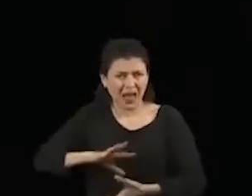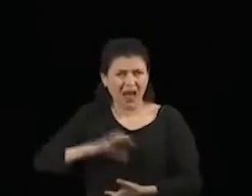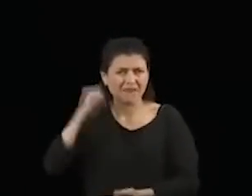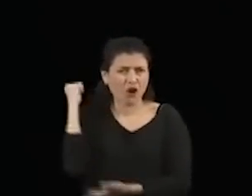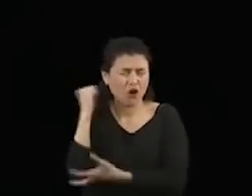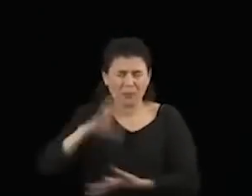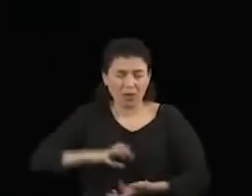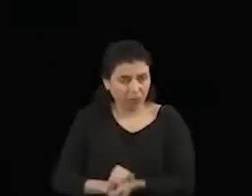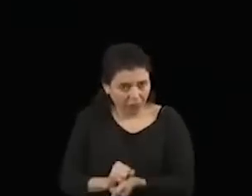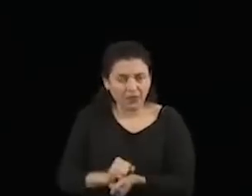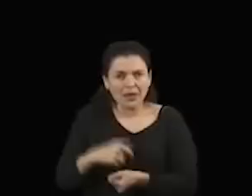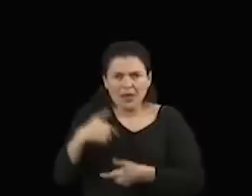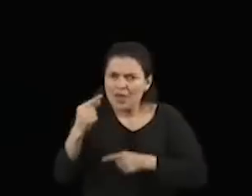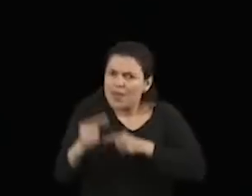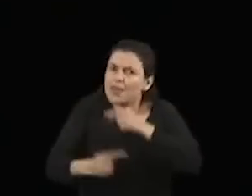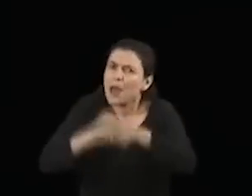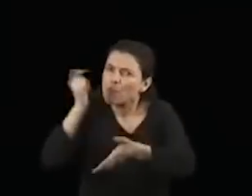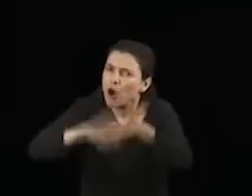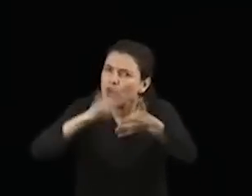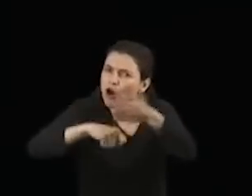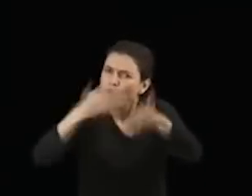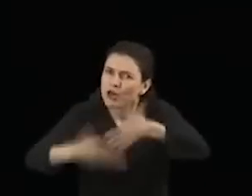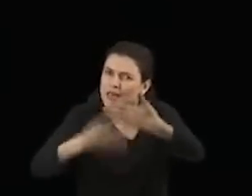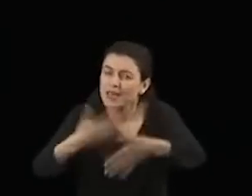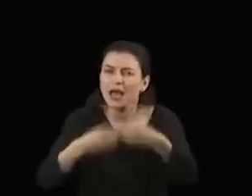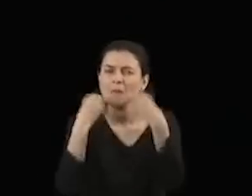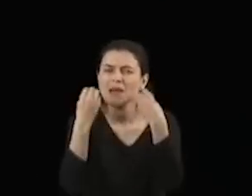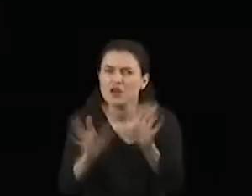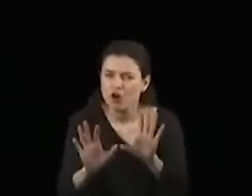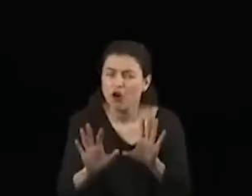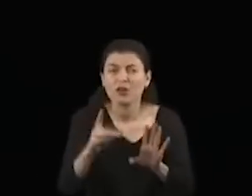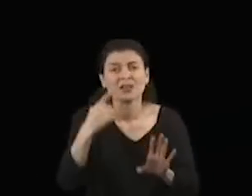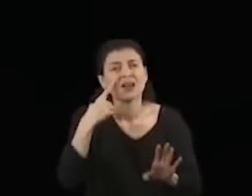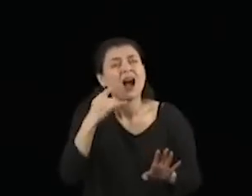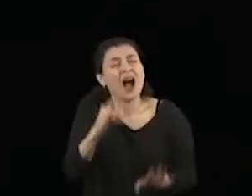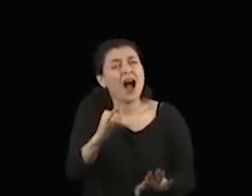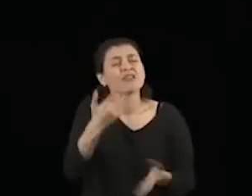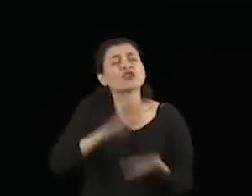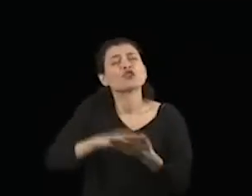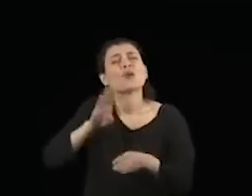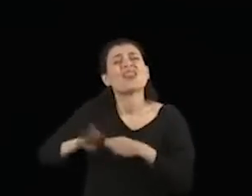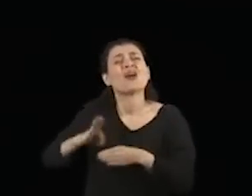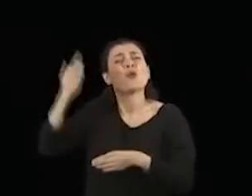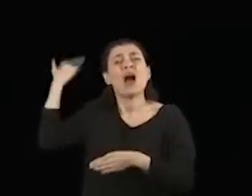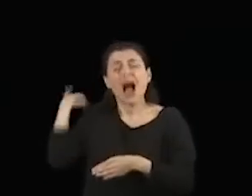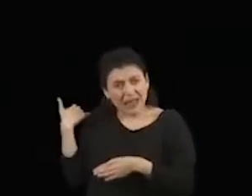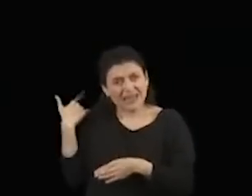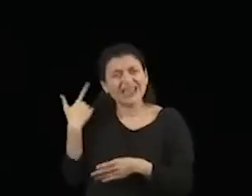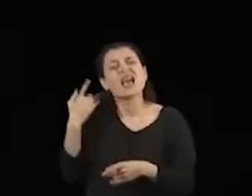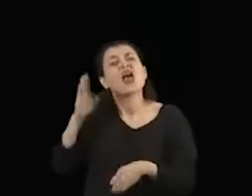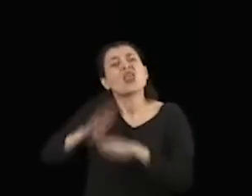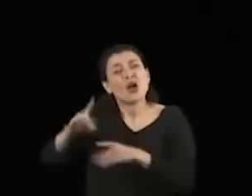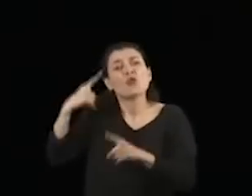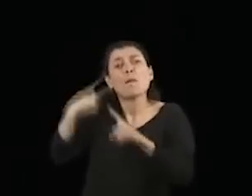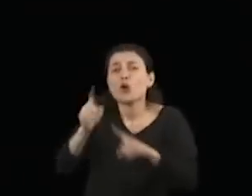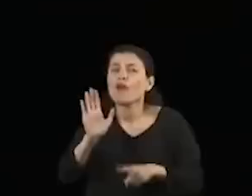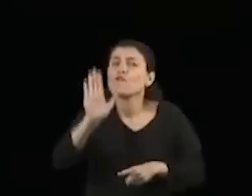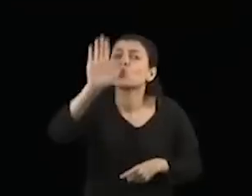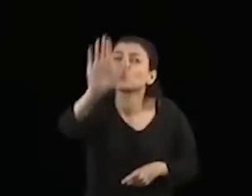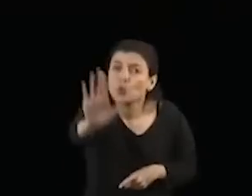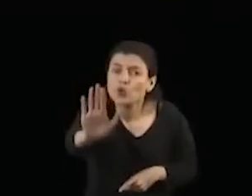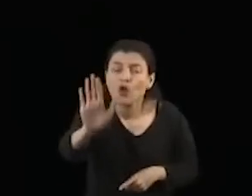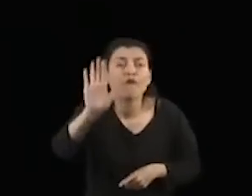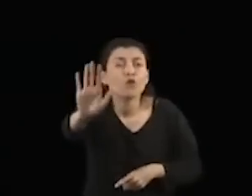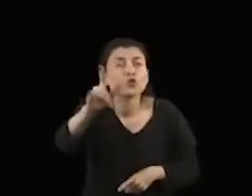Digo, esto no es menor porque, digamos, los pasivos remunerados, esos eran emisión monetaria futura, con lo cual eran un problema futuro en términos